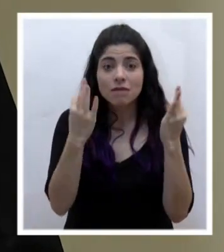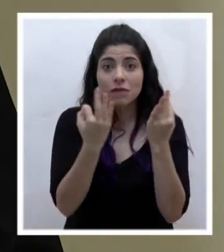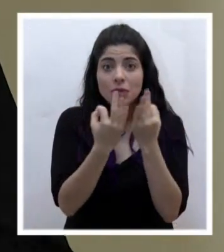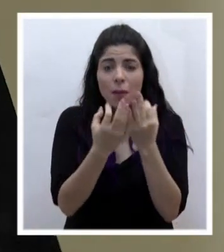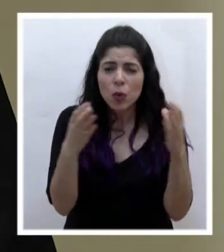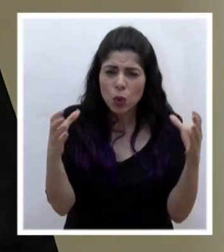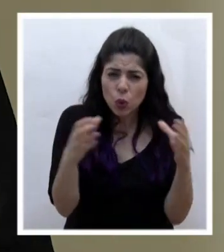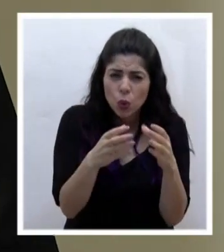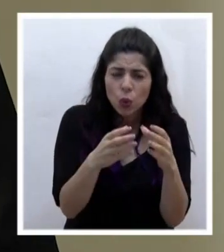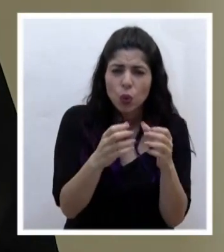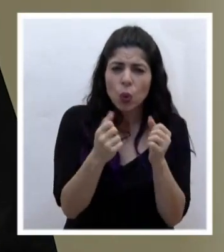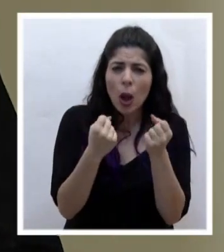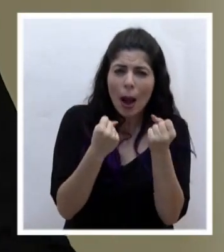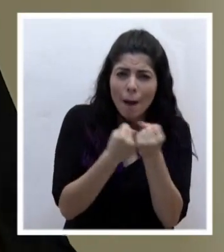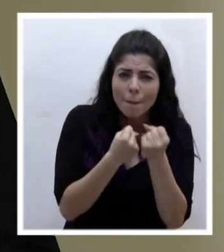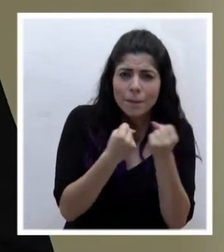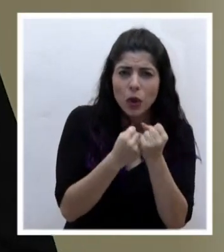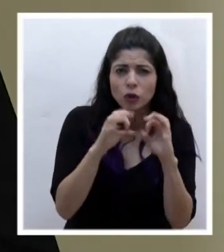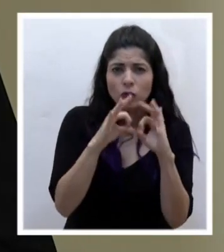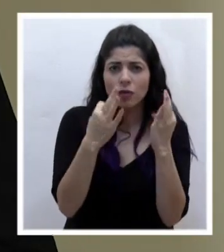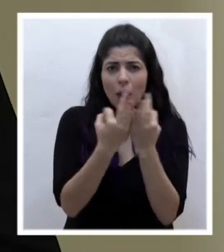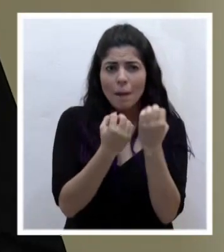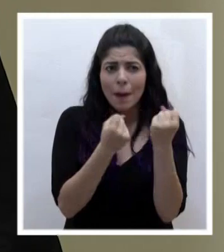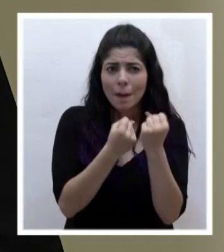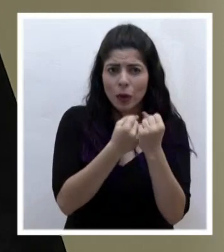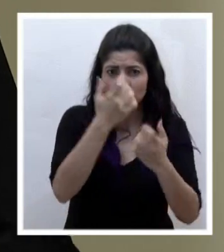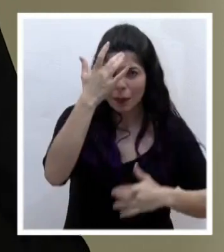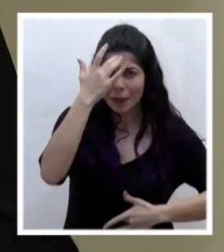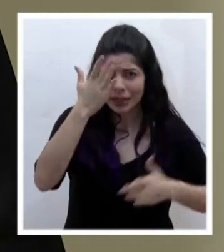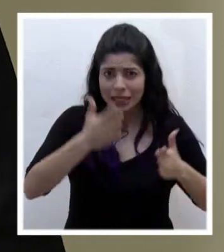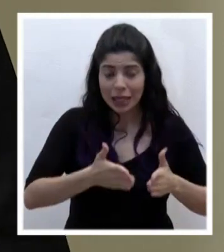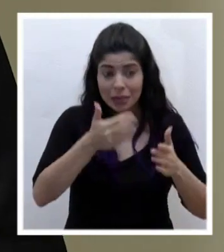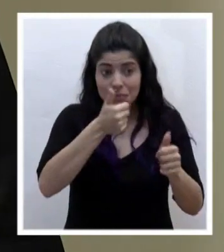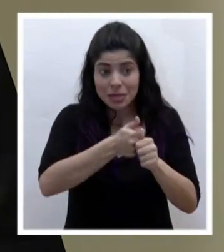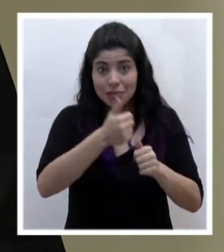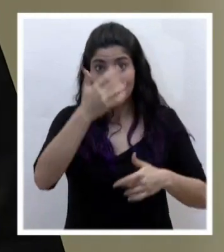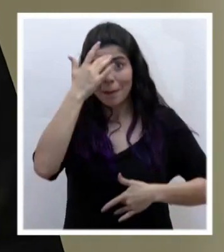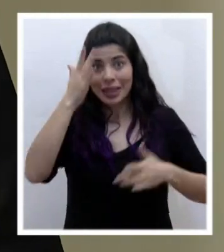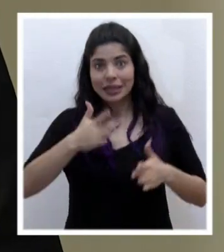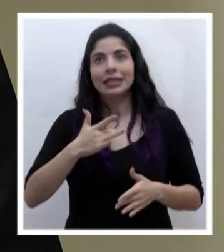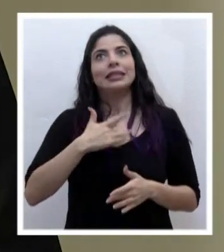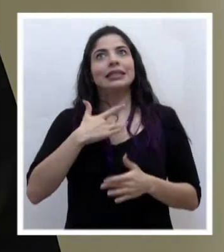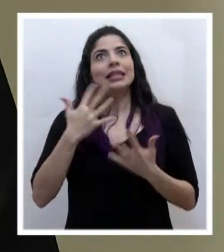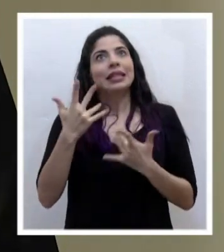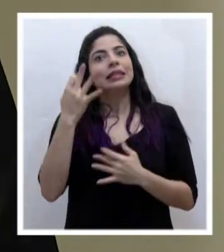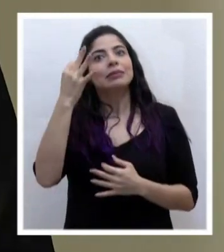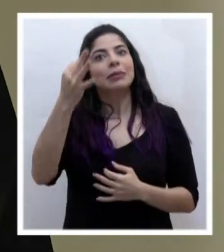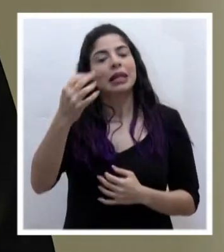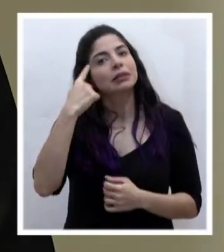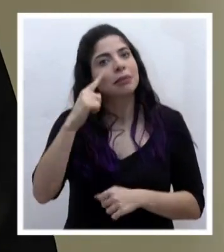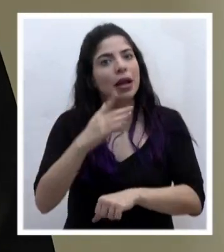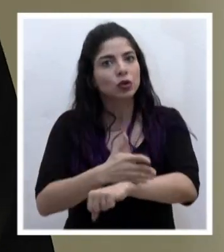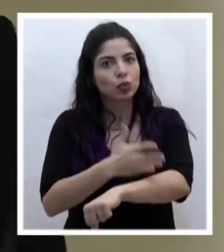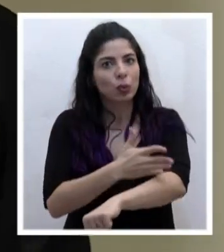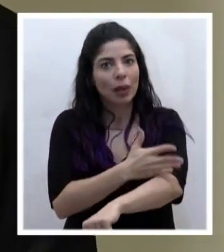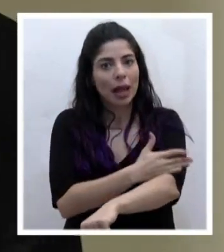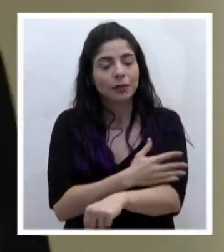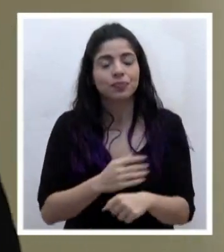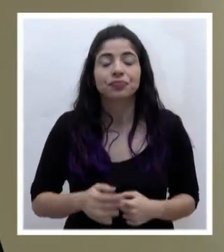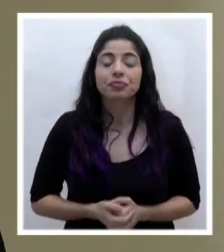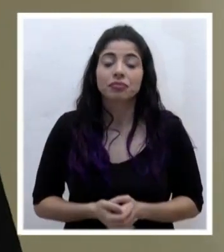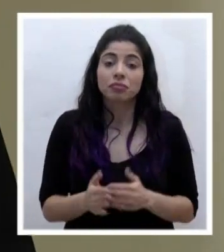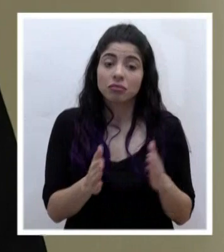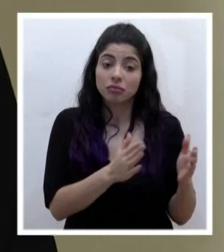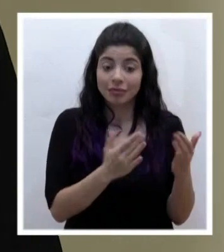familiar, el apoyo que le dan los familiares al paciente y que el paciente tenga esperanza para seguir adelante. En estos